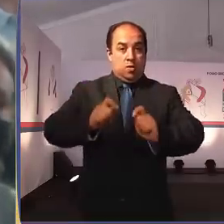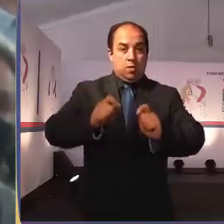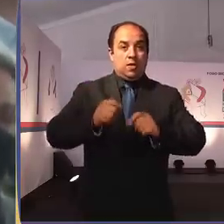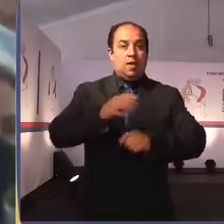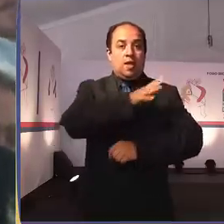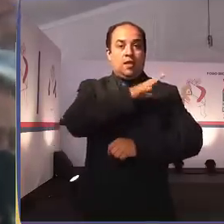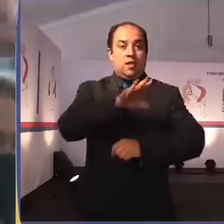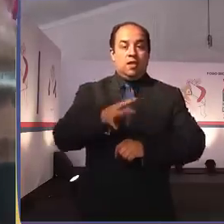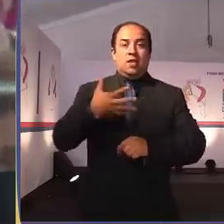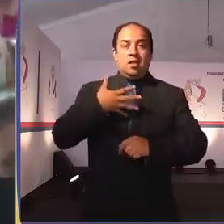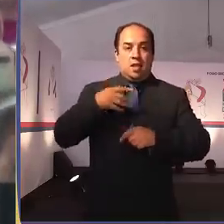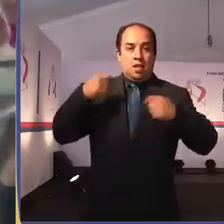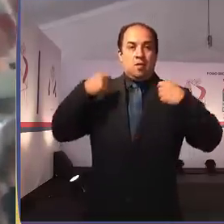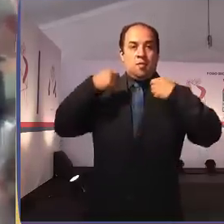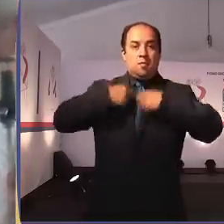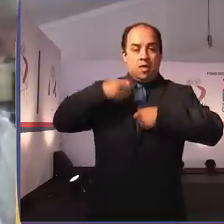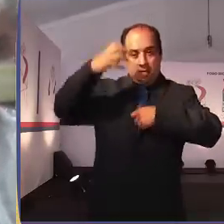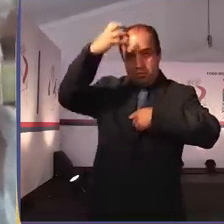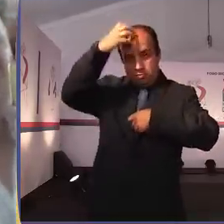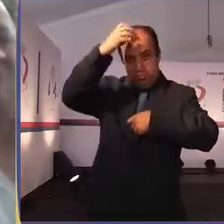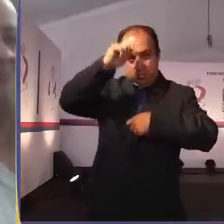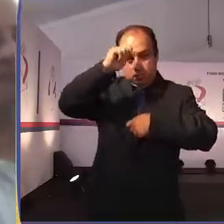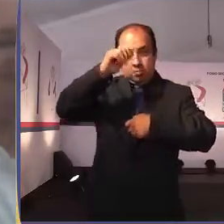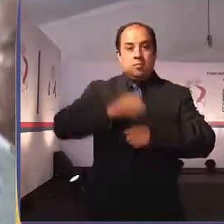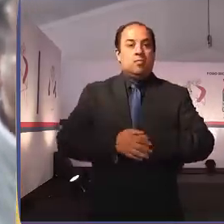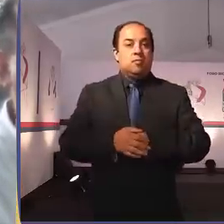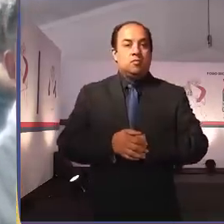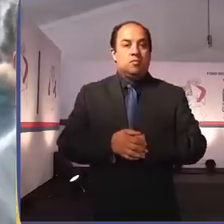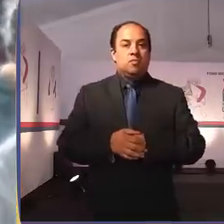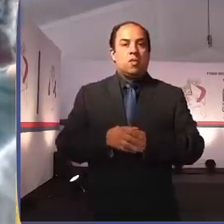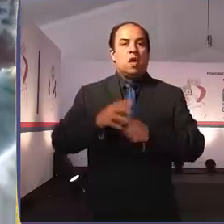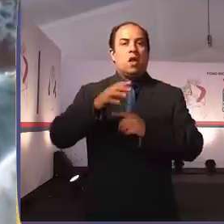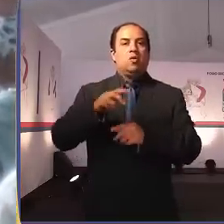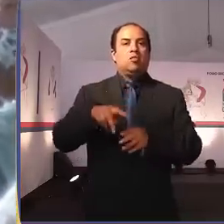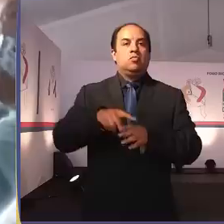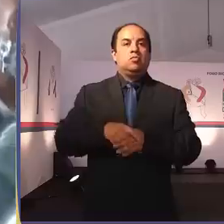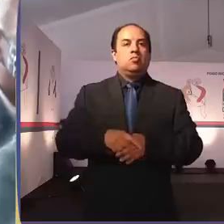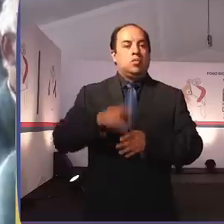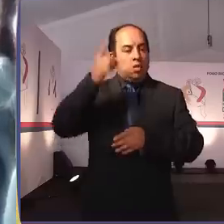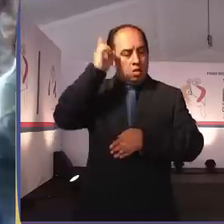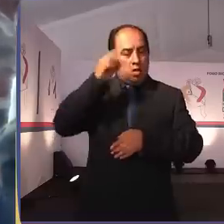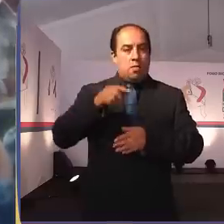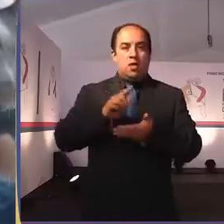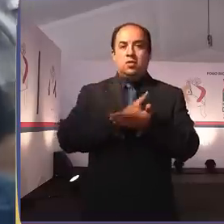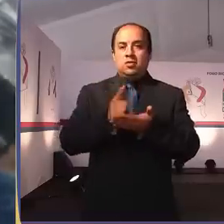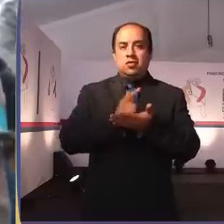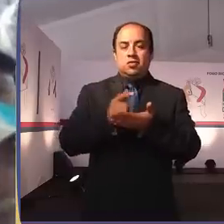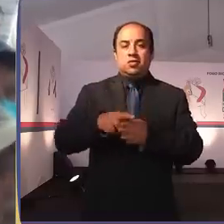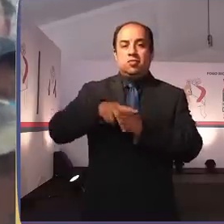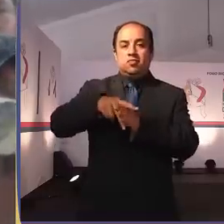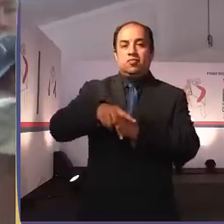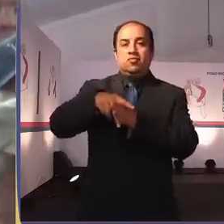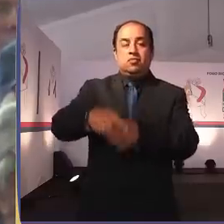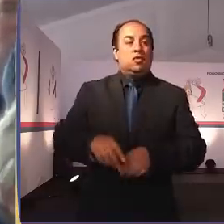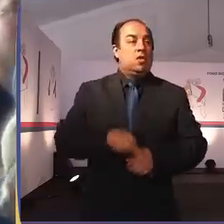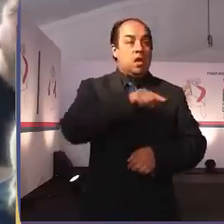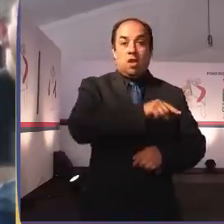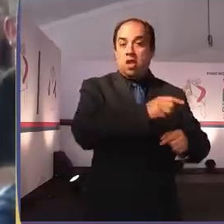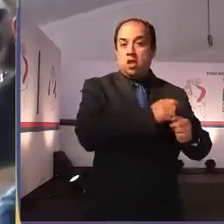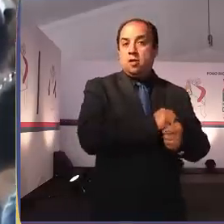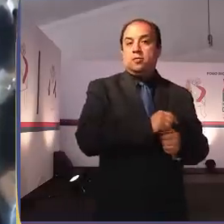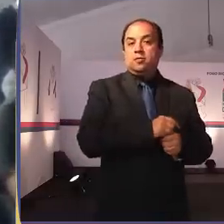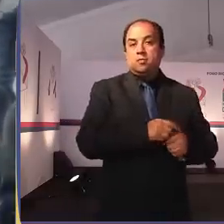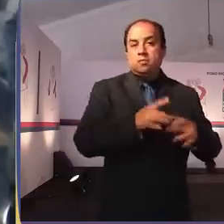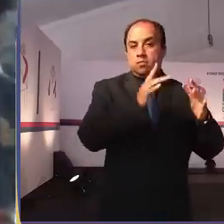mantita arriba, iba en un caballo gris, y les va tirando un rollo, mientras los franceses comenzaban a desplegarse con